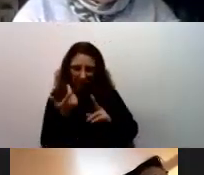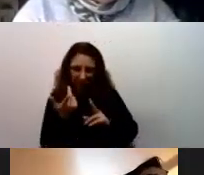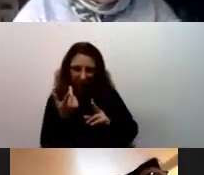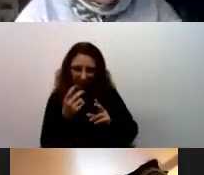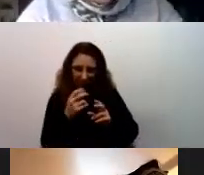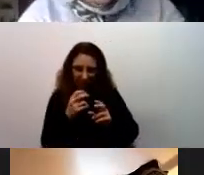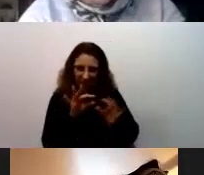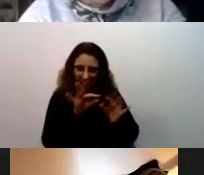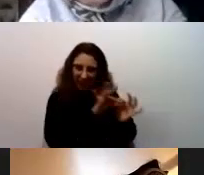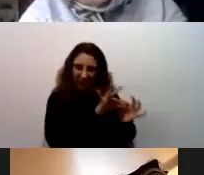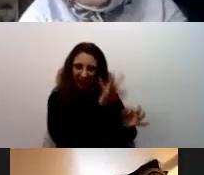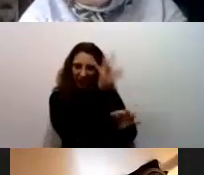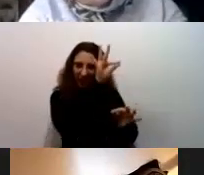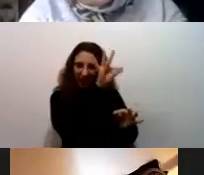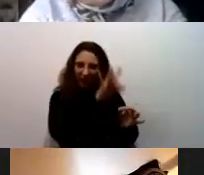que ver con